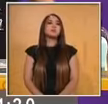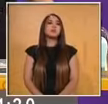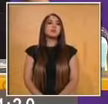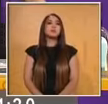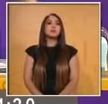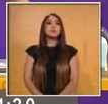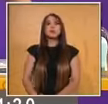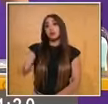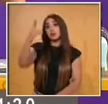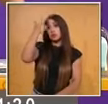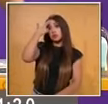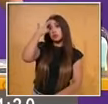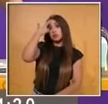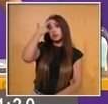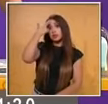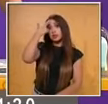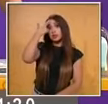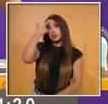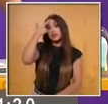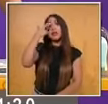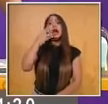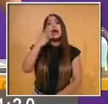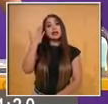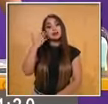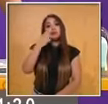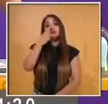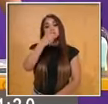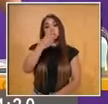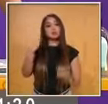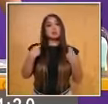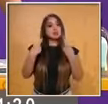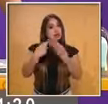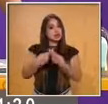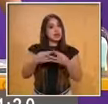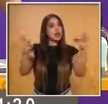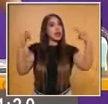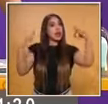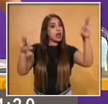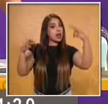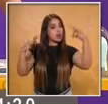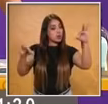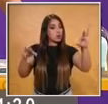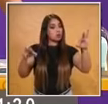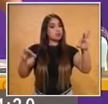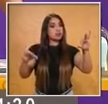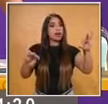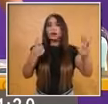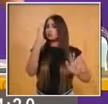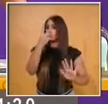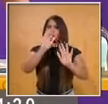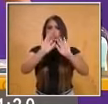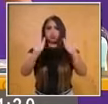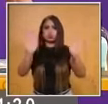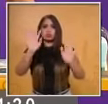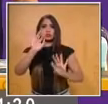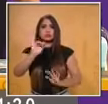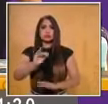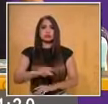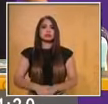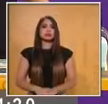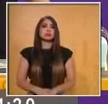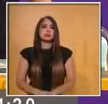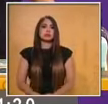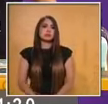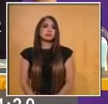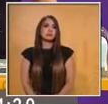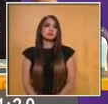Recuerda muy bien la observación de la maestra. La hoja que no está doblada representa el entero. ¿Sí? La hoja completa representa